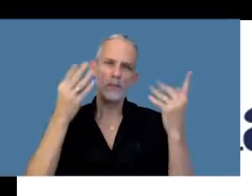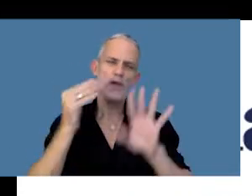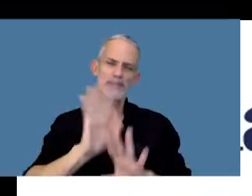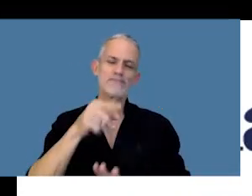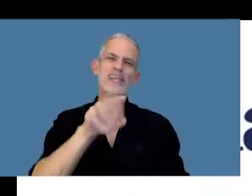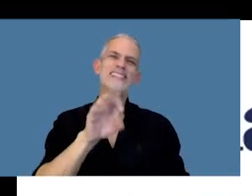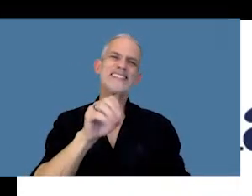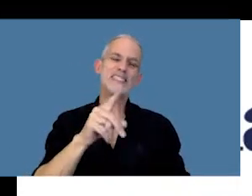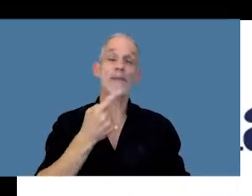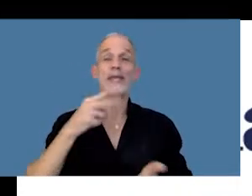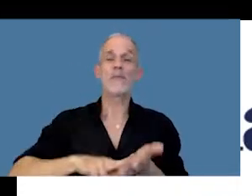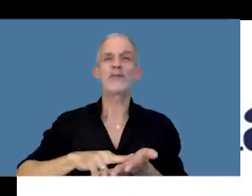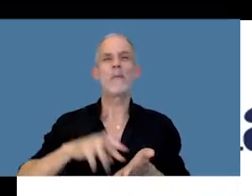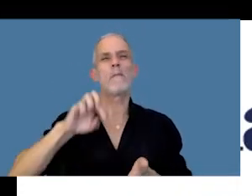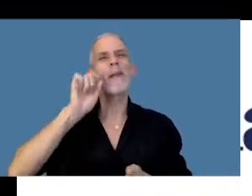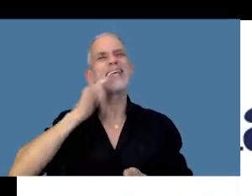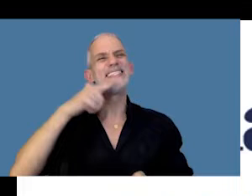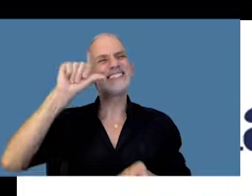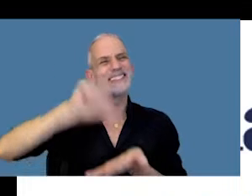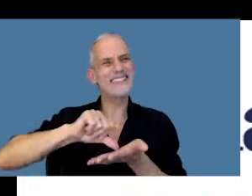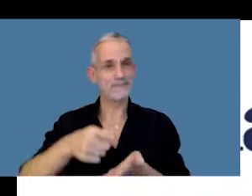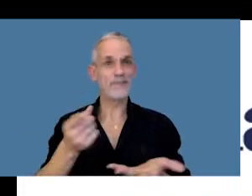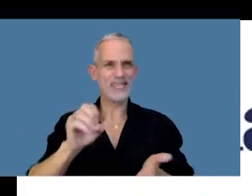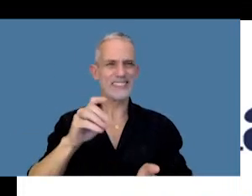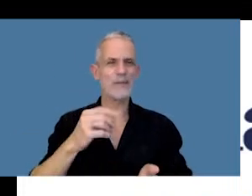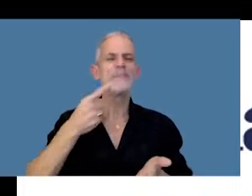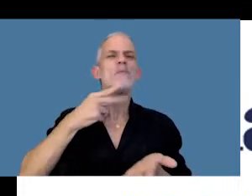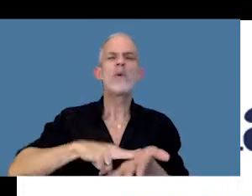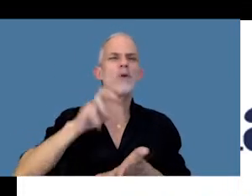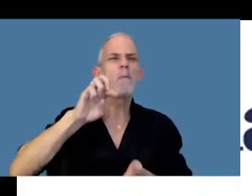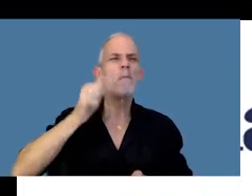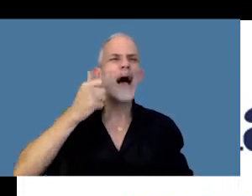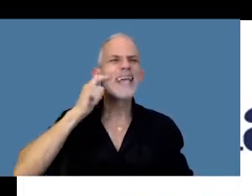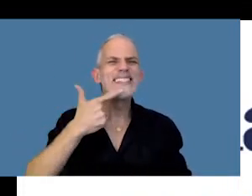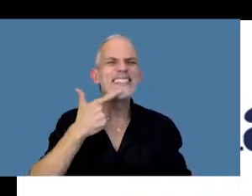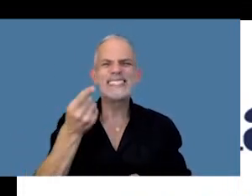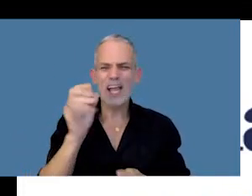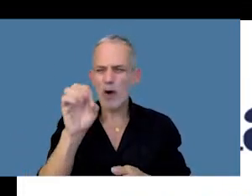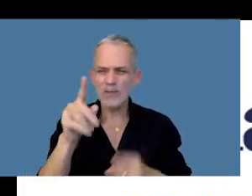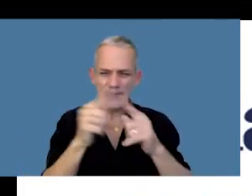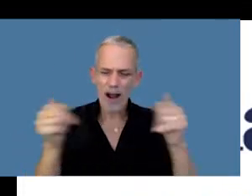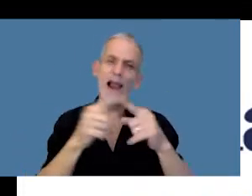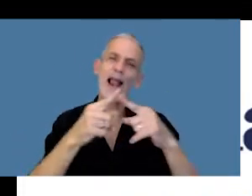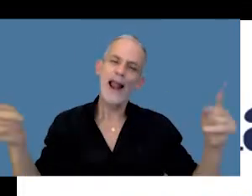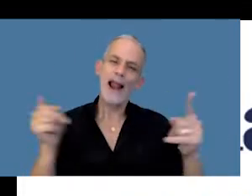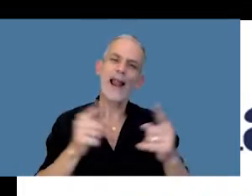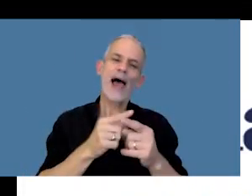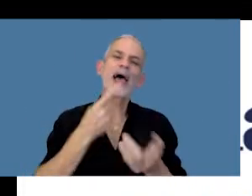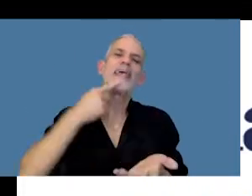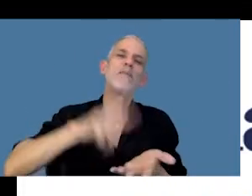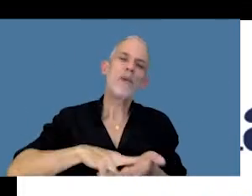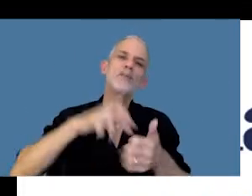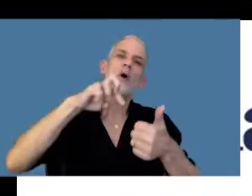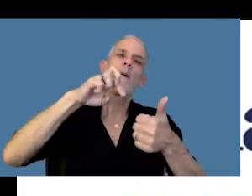llama impuesto país. Recordemos que el impuesto país, su denominación en extenso es impuesto para